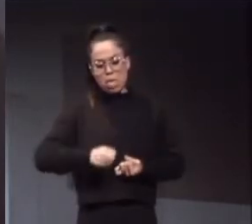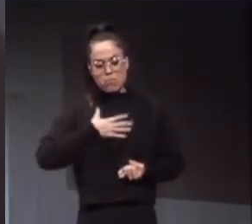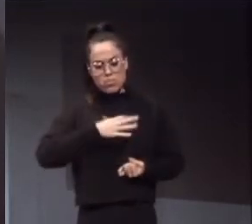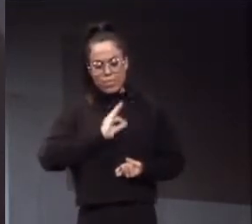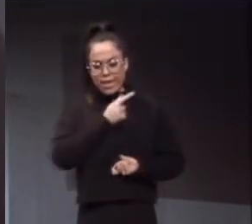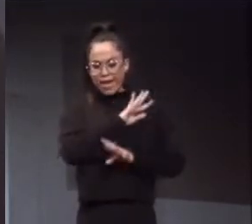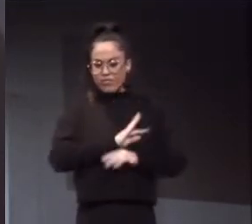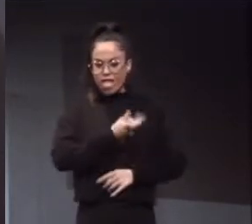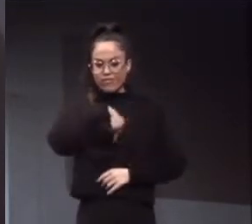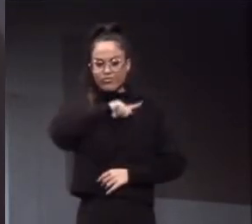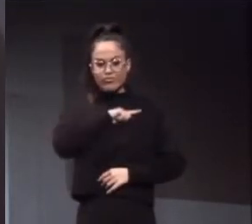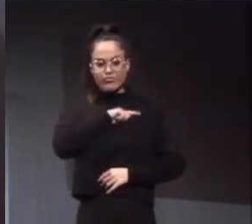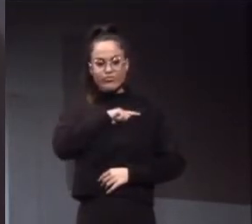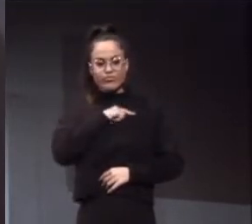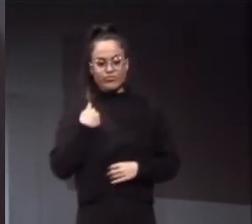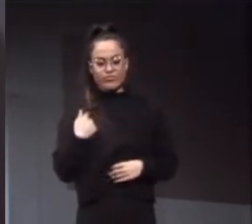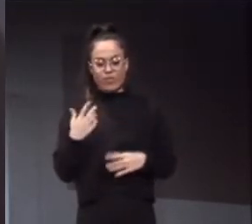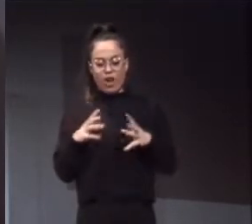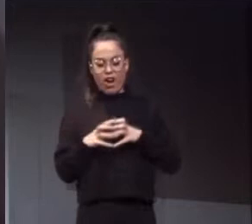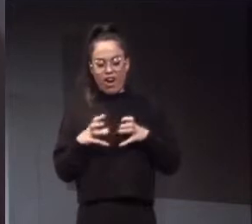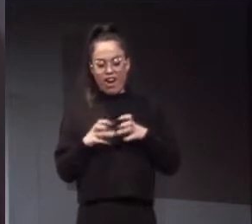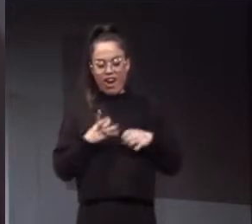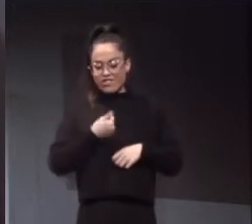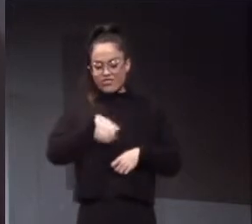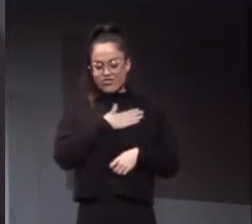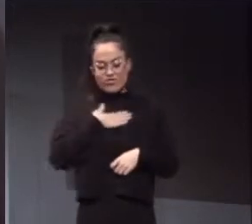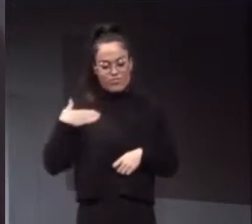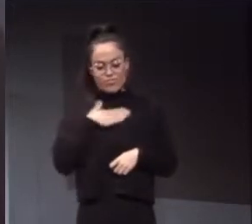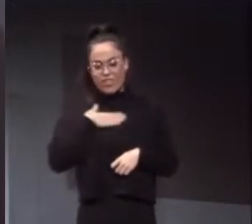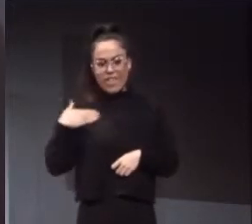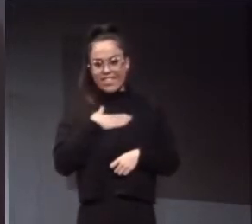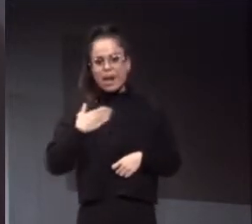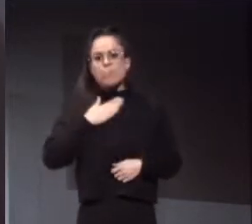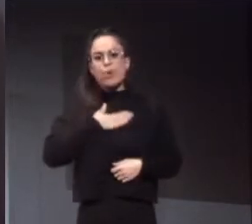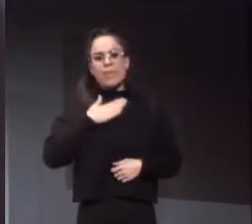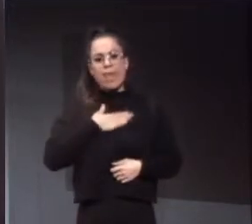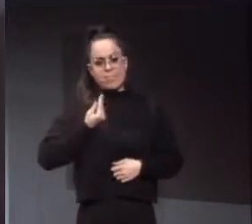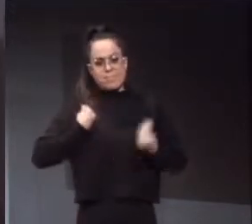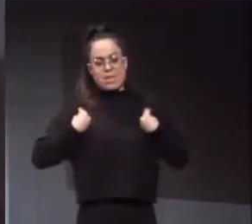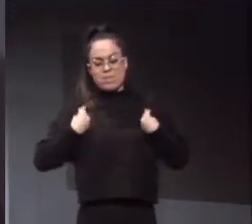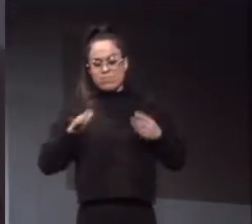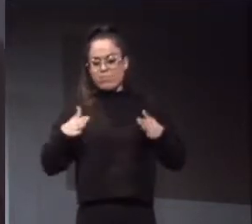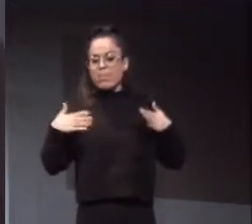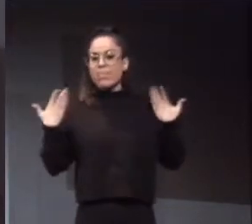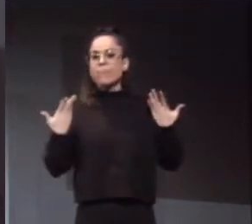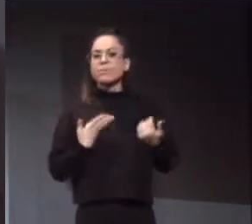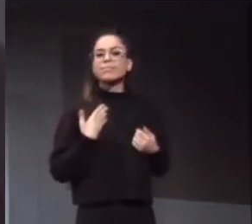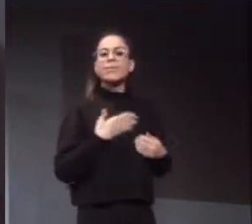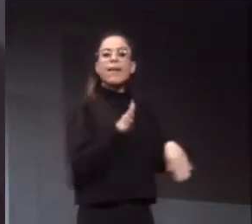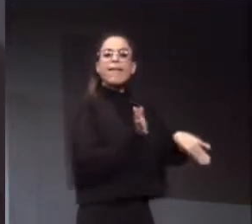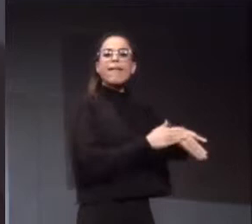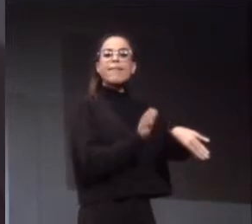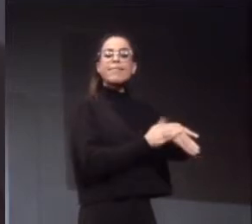nos llevó a querer ser más propietarios más propiedades pero luego vino un momento en que la izquierda volvió a ser y a